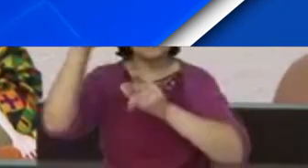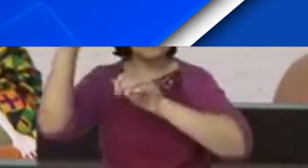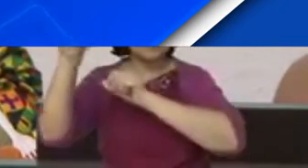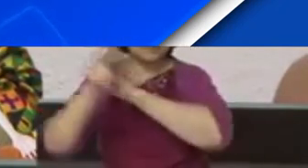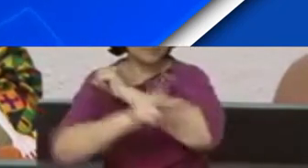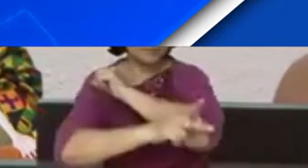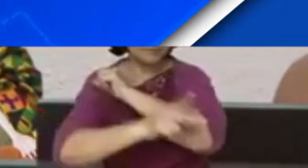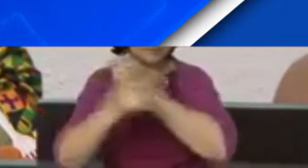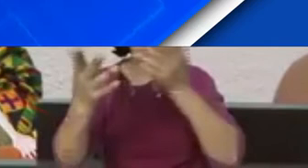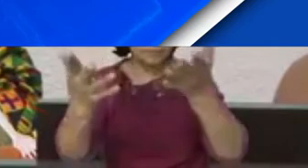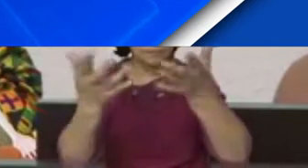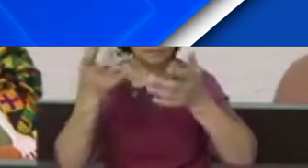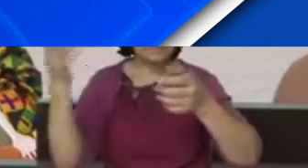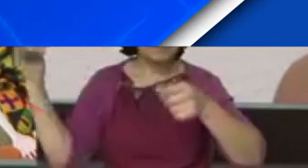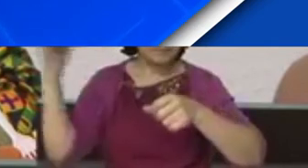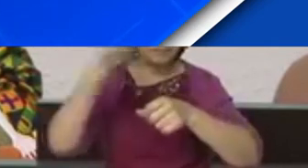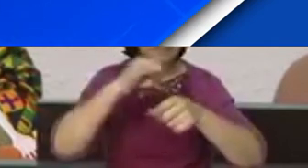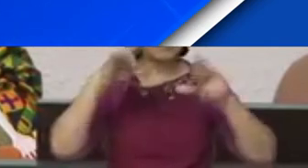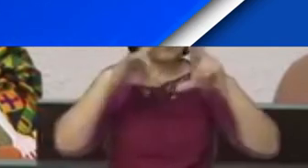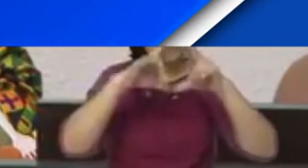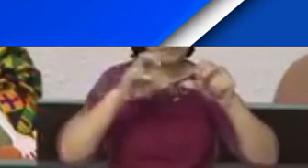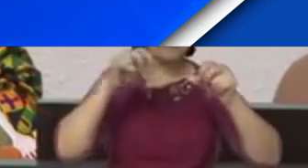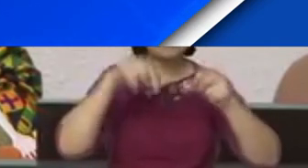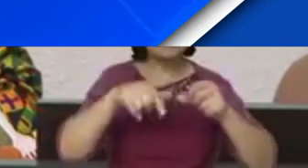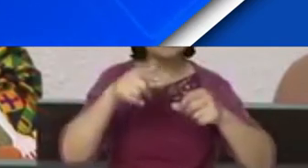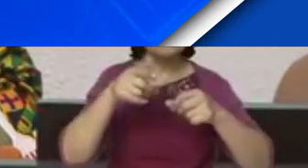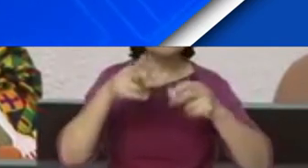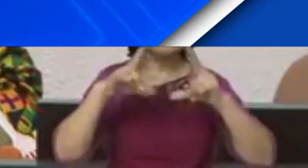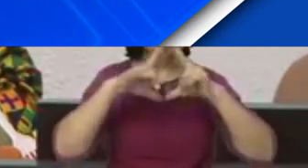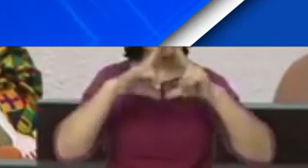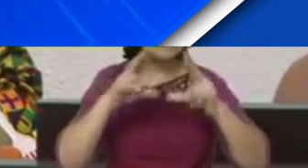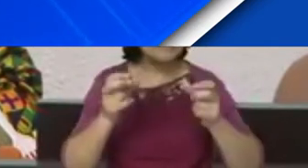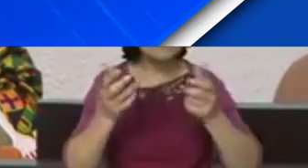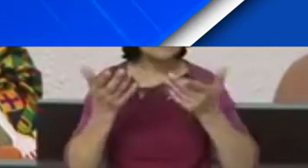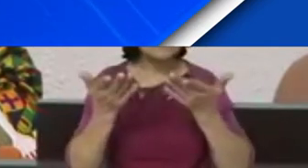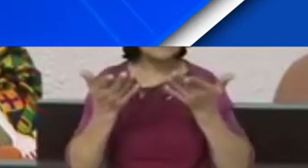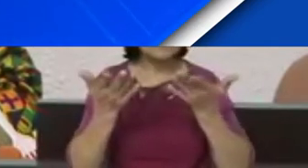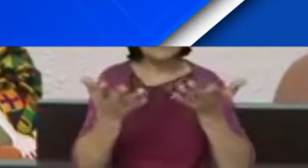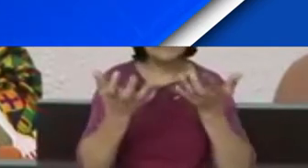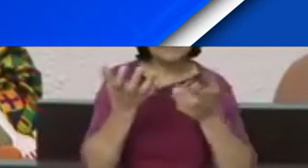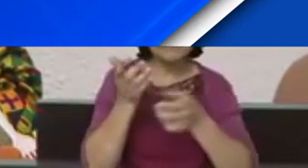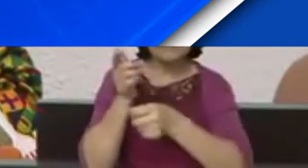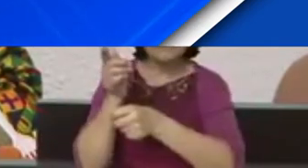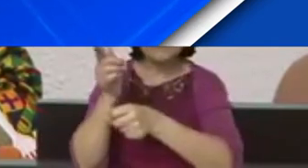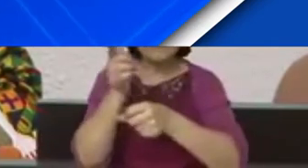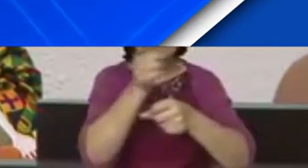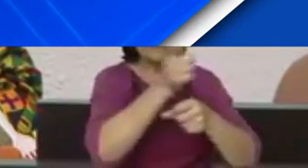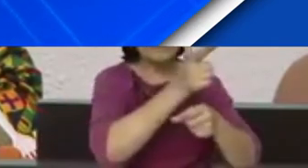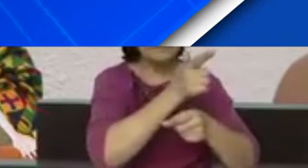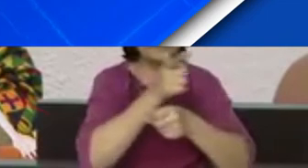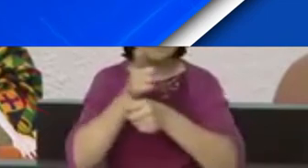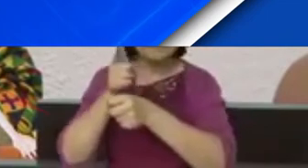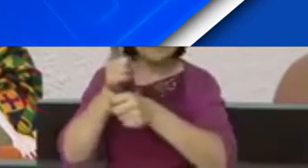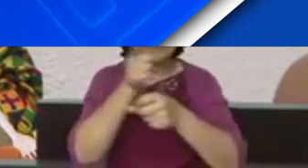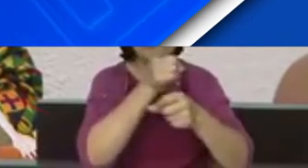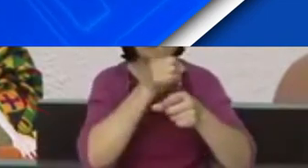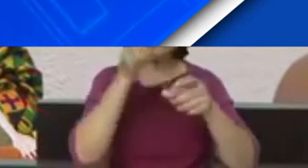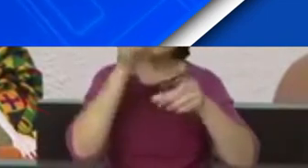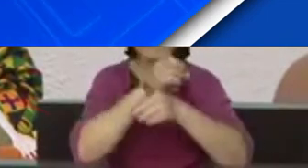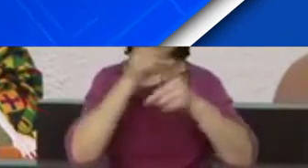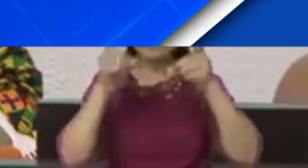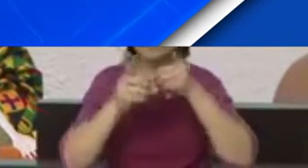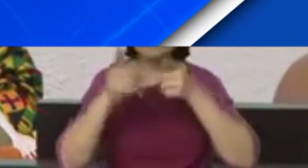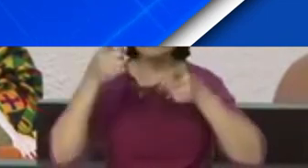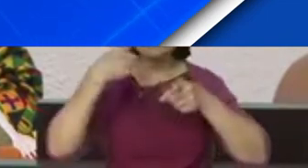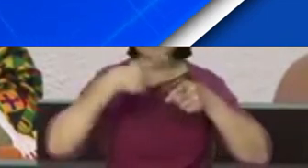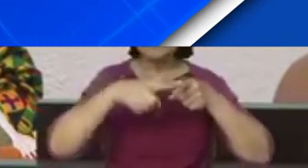al país con propósito de hacer filmaciones deberán pagar en las cuentas bancarias establecidas